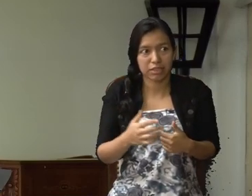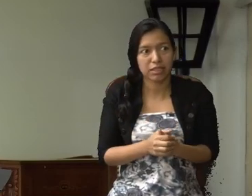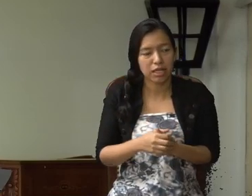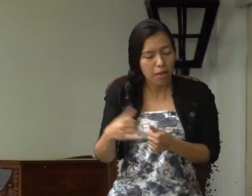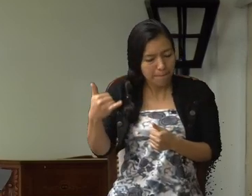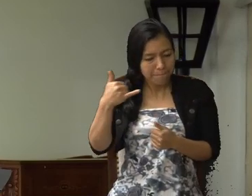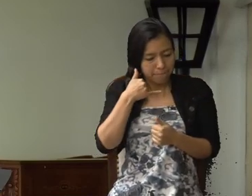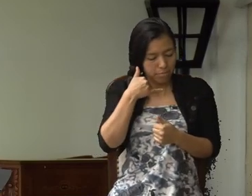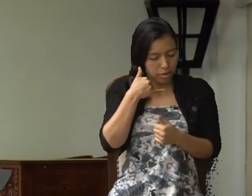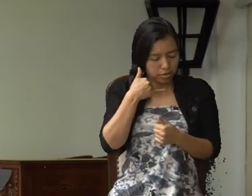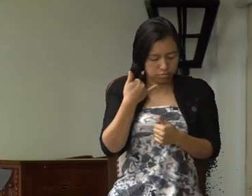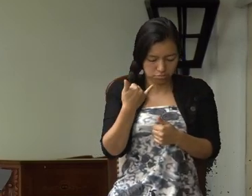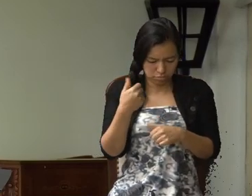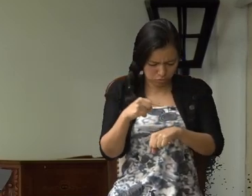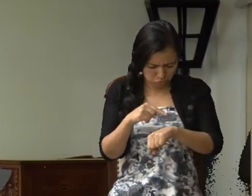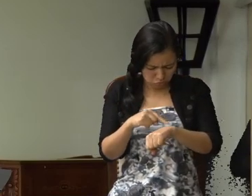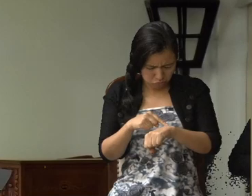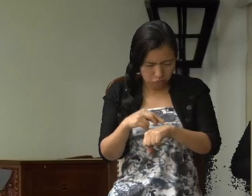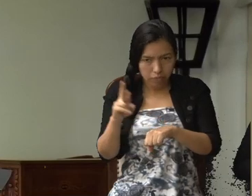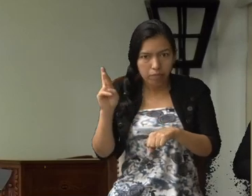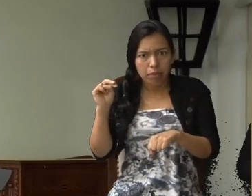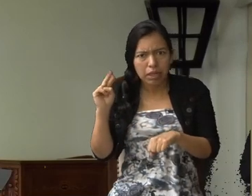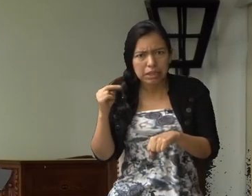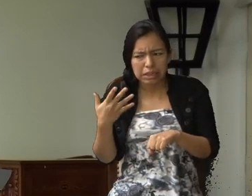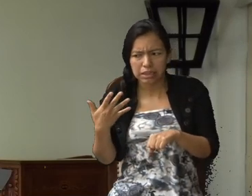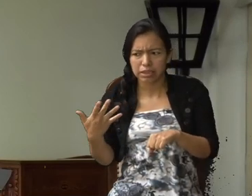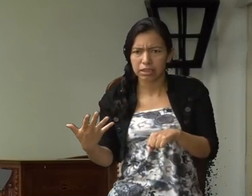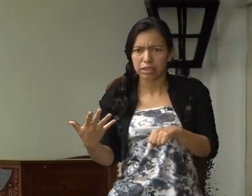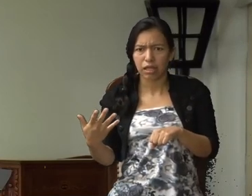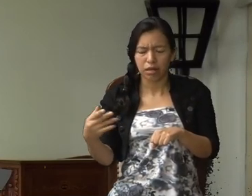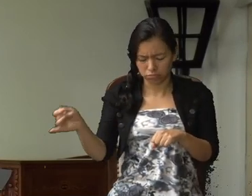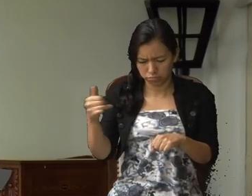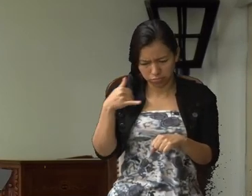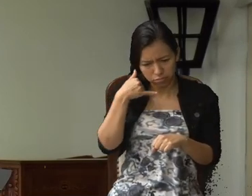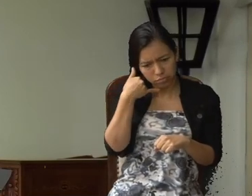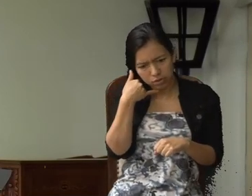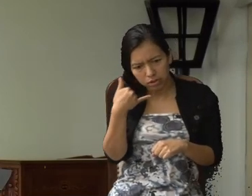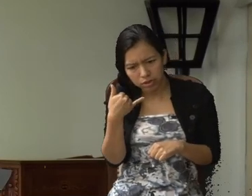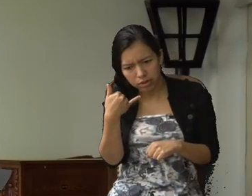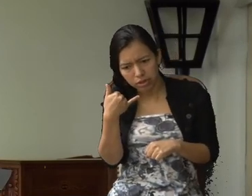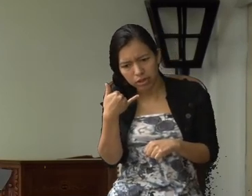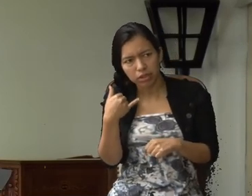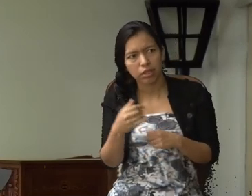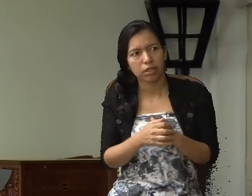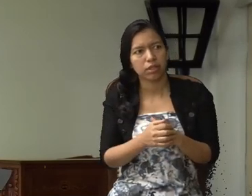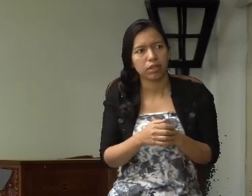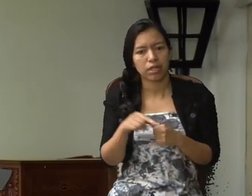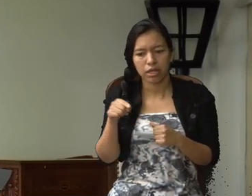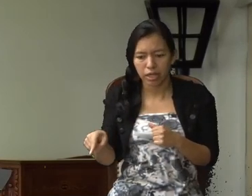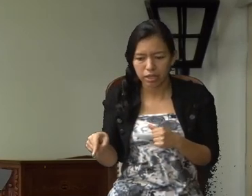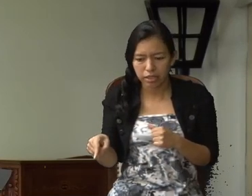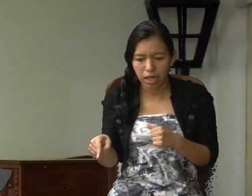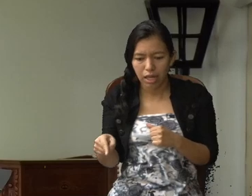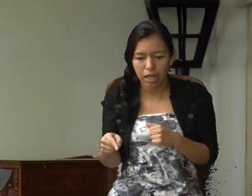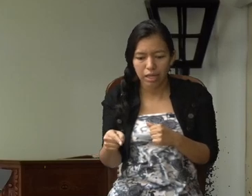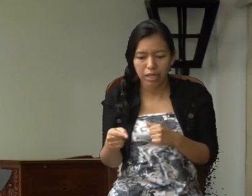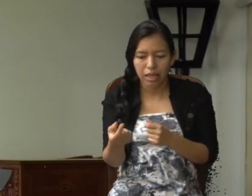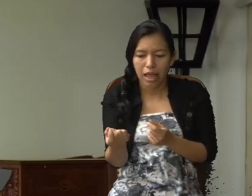llamó. A mí se me hizo extraño al principio, el hecho es que contesté. ¿Saben? Mi amiga estaba a punto de